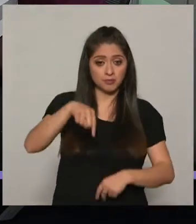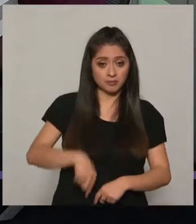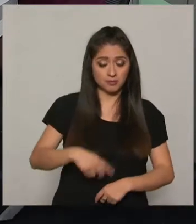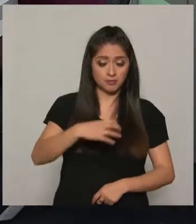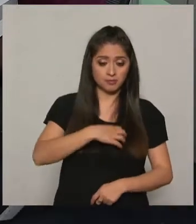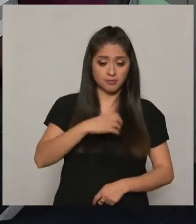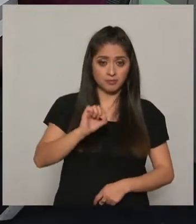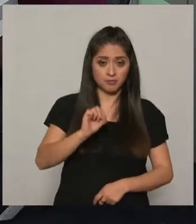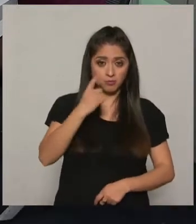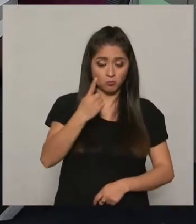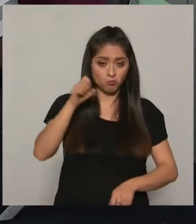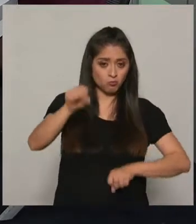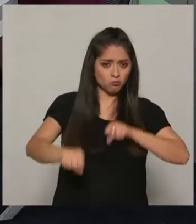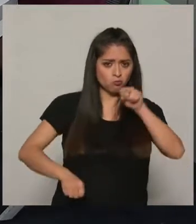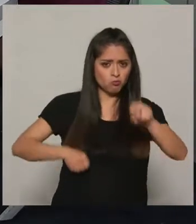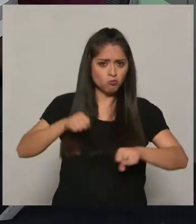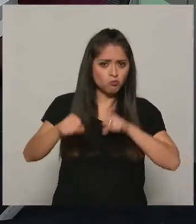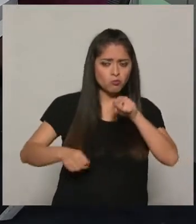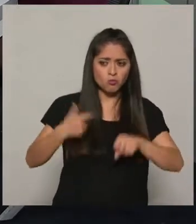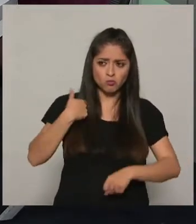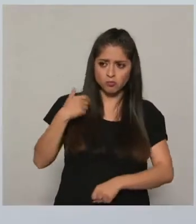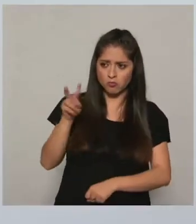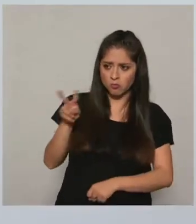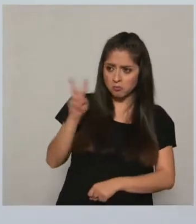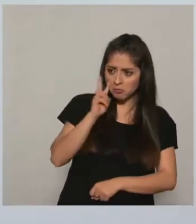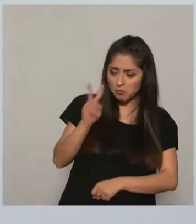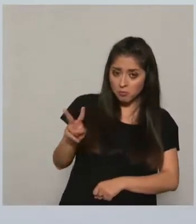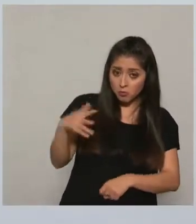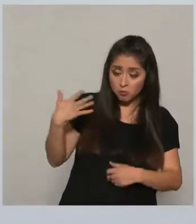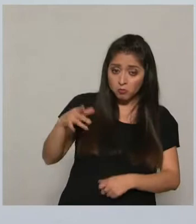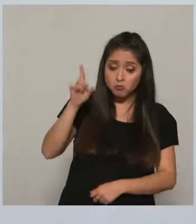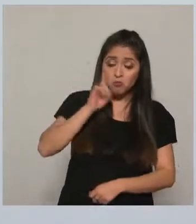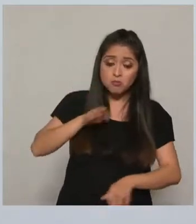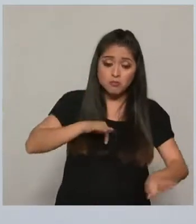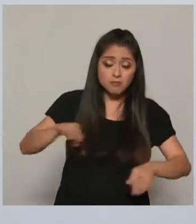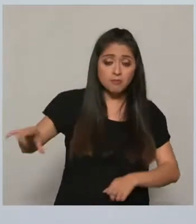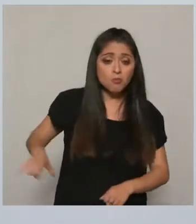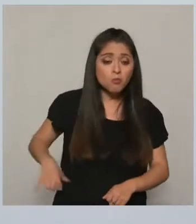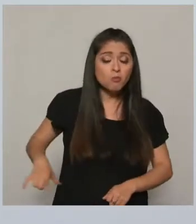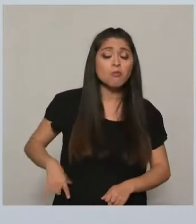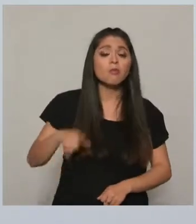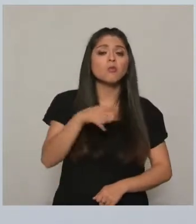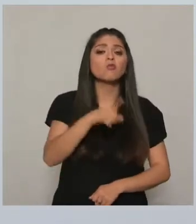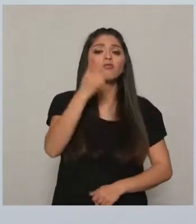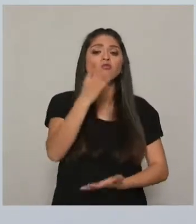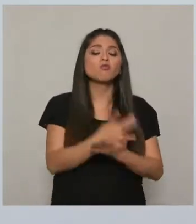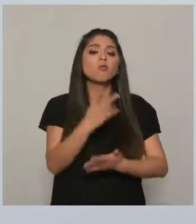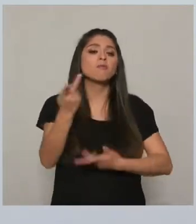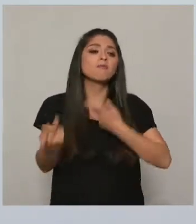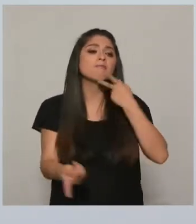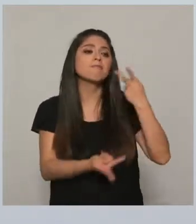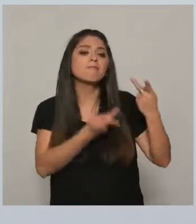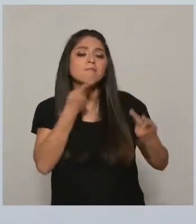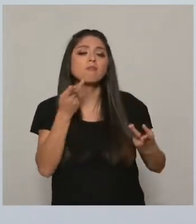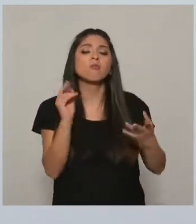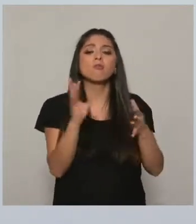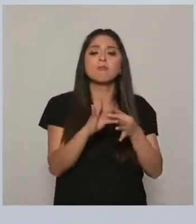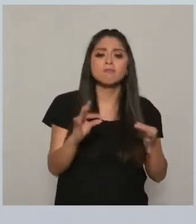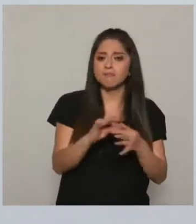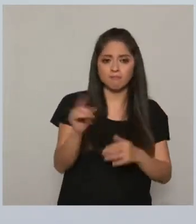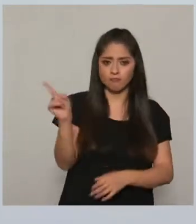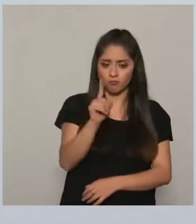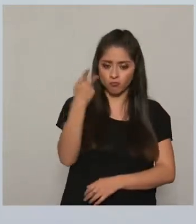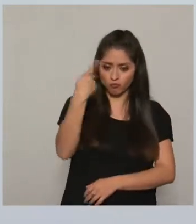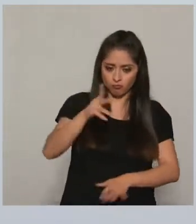Capital 21, lo cual, bueno, dije, wow, ¿no? Una funcionaria que no nada más se queda en el decir, no en el discurso, sino que